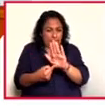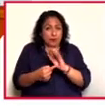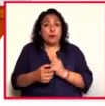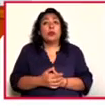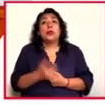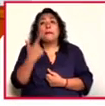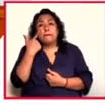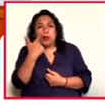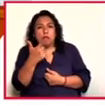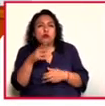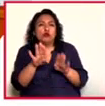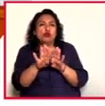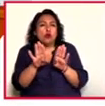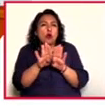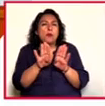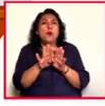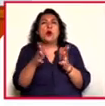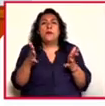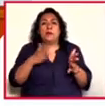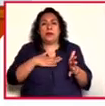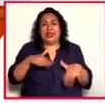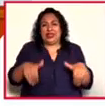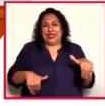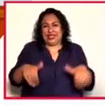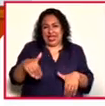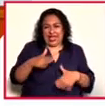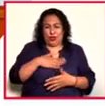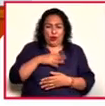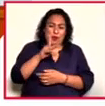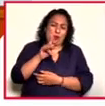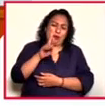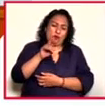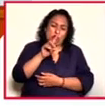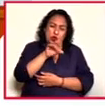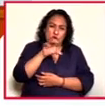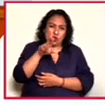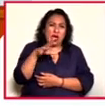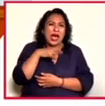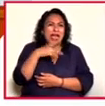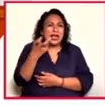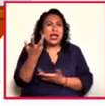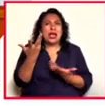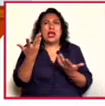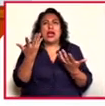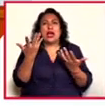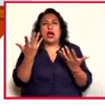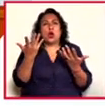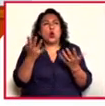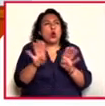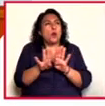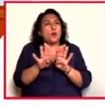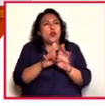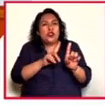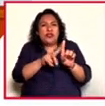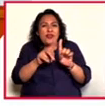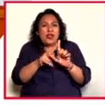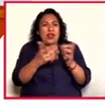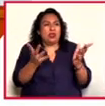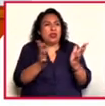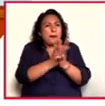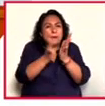mejor dicho, que nuestro teatro, que nuestra producción tenga ese dinamismo, o sea, entretenga a la gente, la